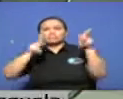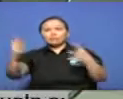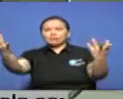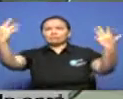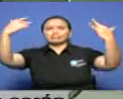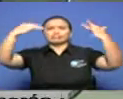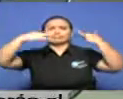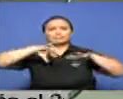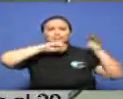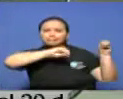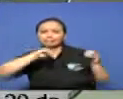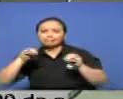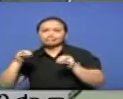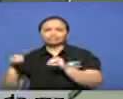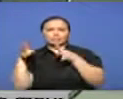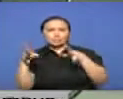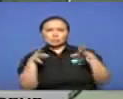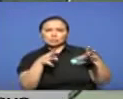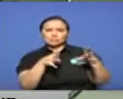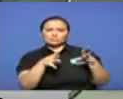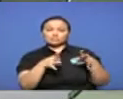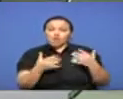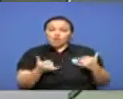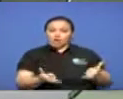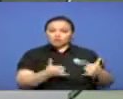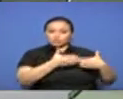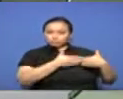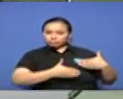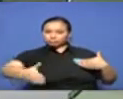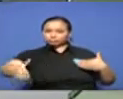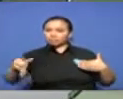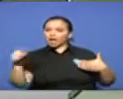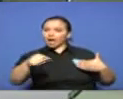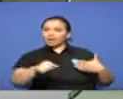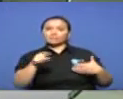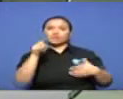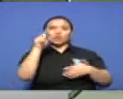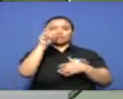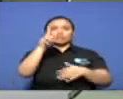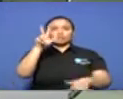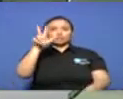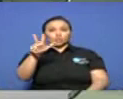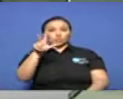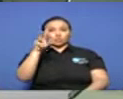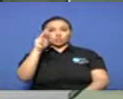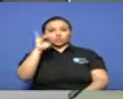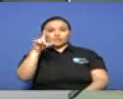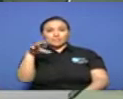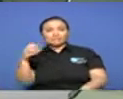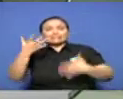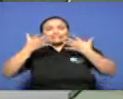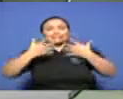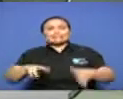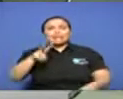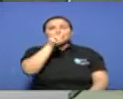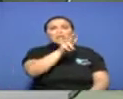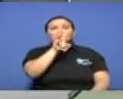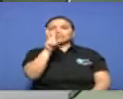una herramienta para la vida en lo que va del año al 31 de marzo nosotros en matrícula ya vamos por 26 mil